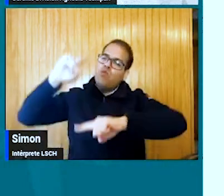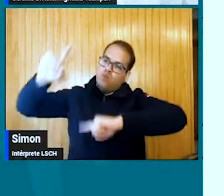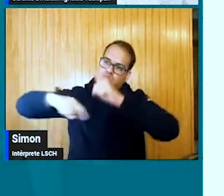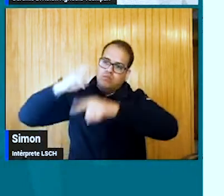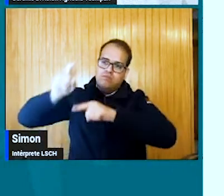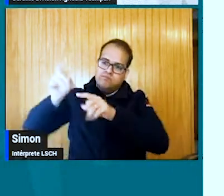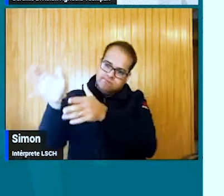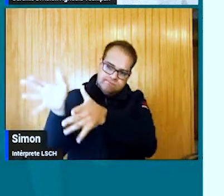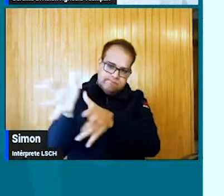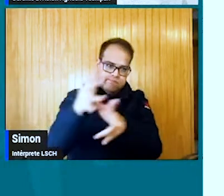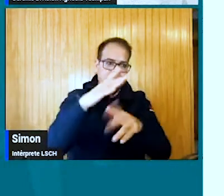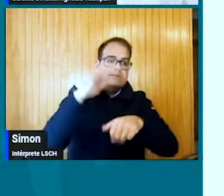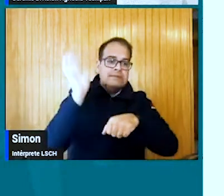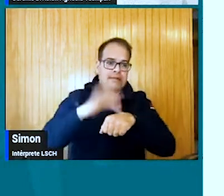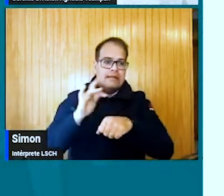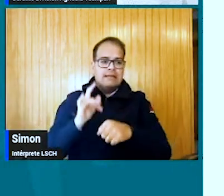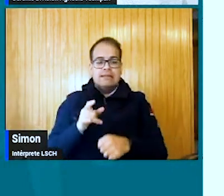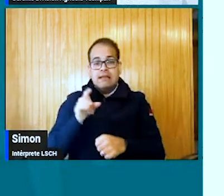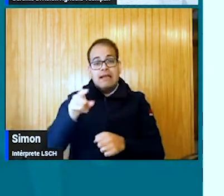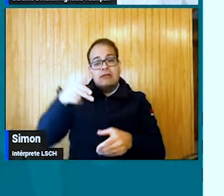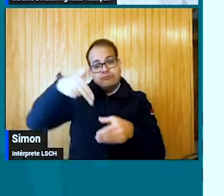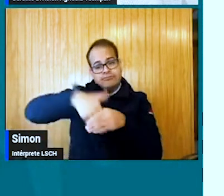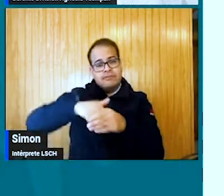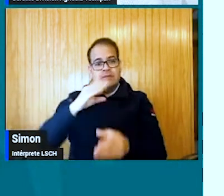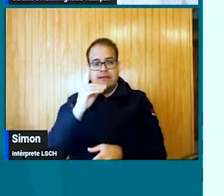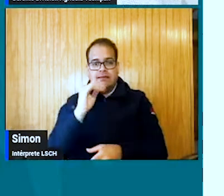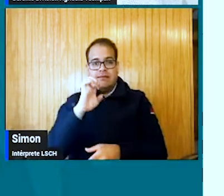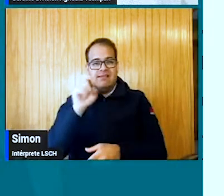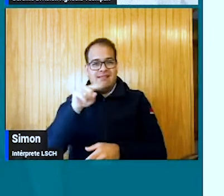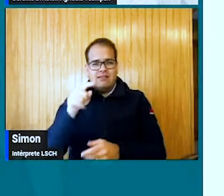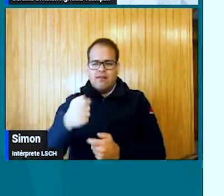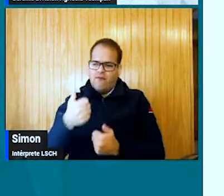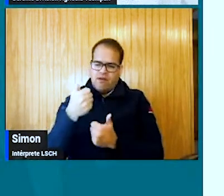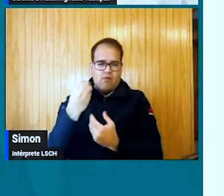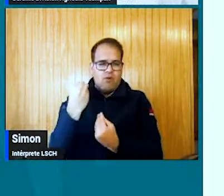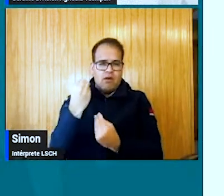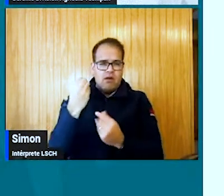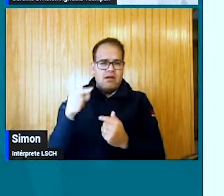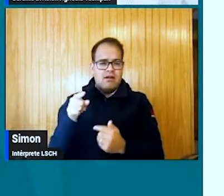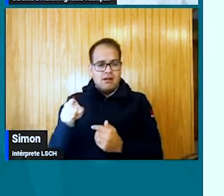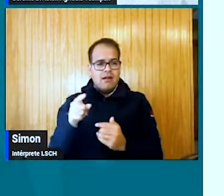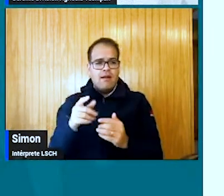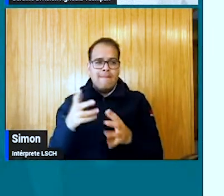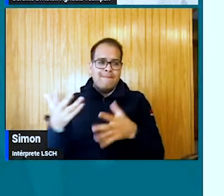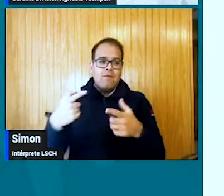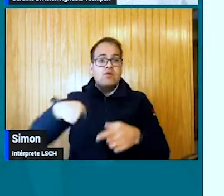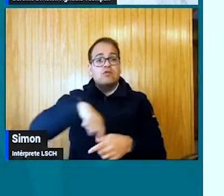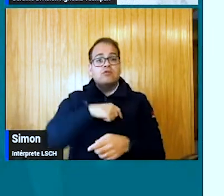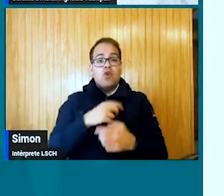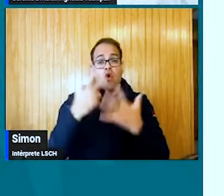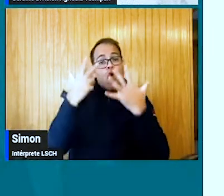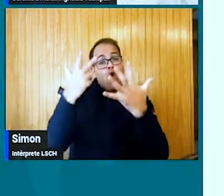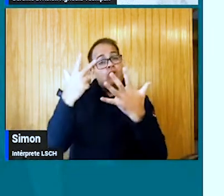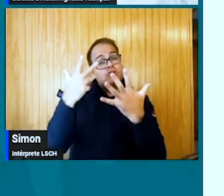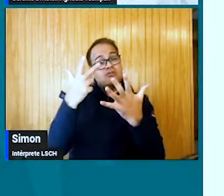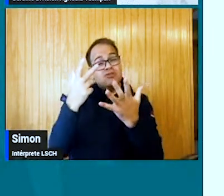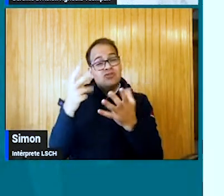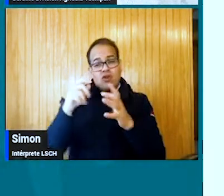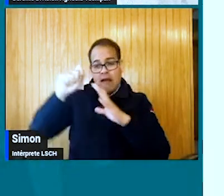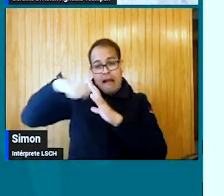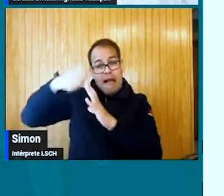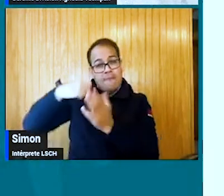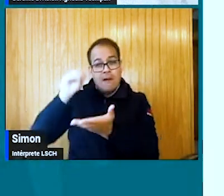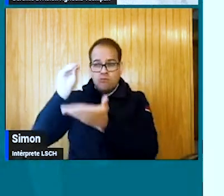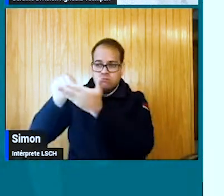Son calefactores diésel, una inyección, son súper eficientes. Los nuestros cuentan con 8 cámaras, llegando a casi 1.2